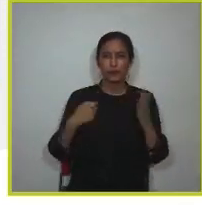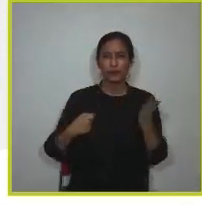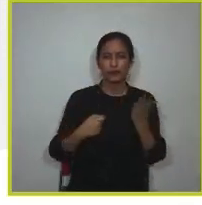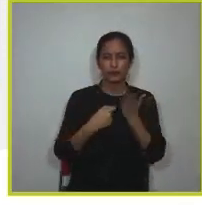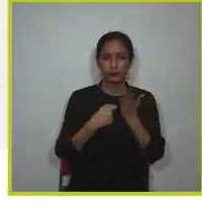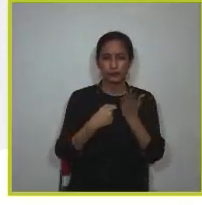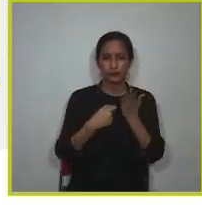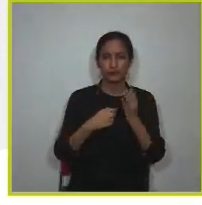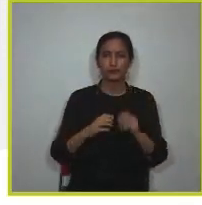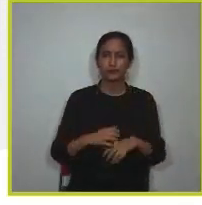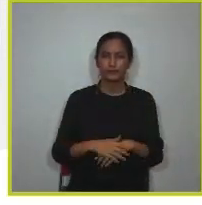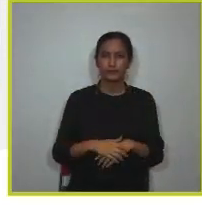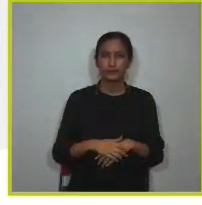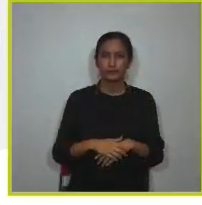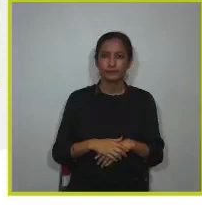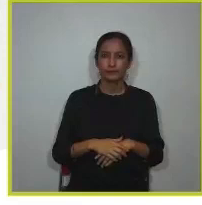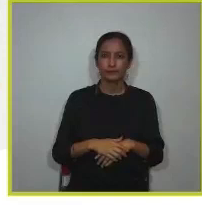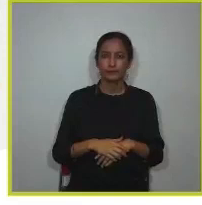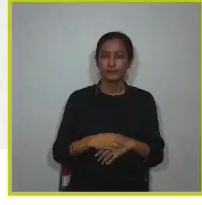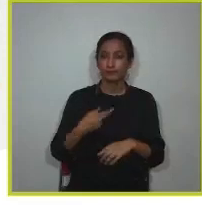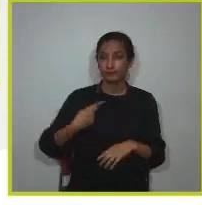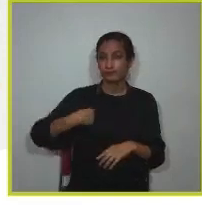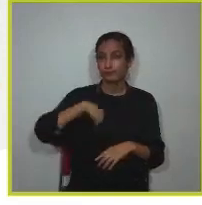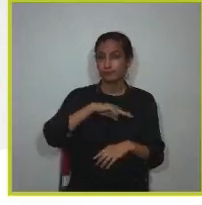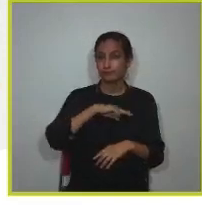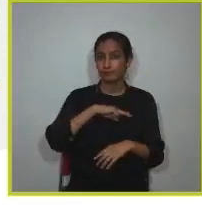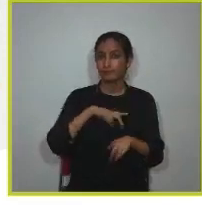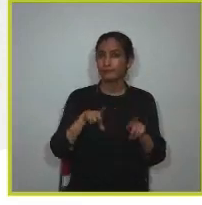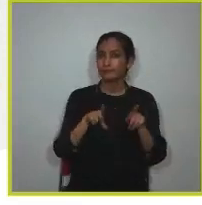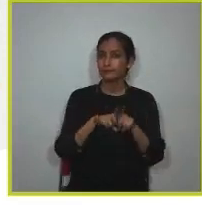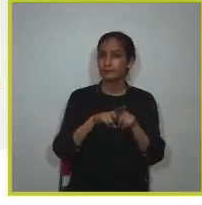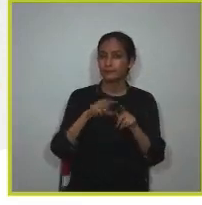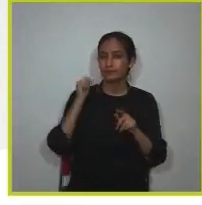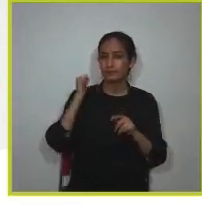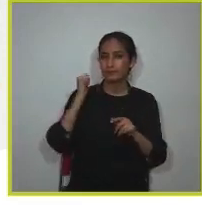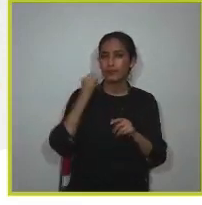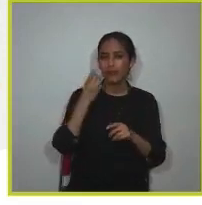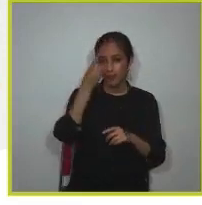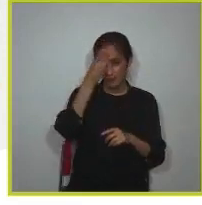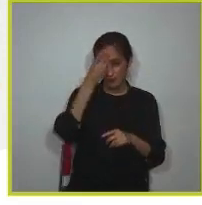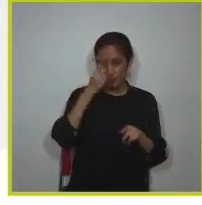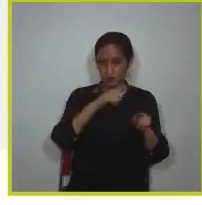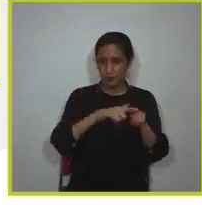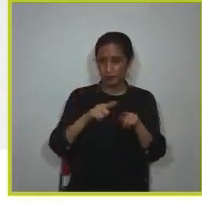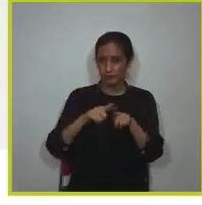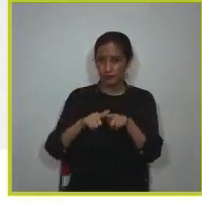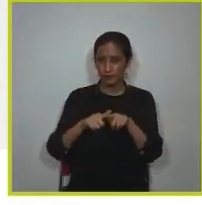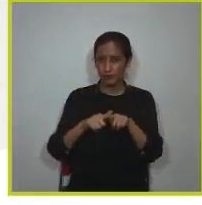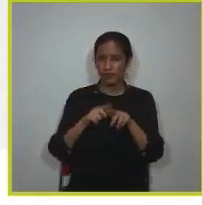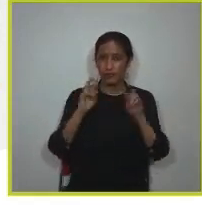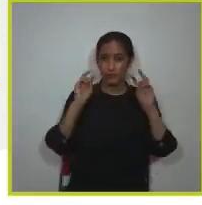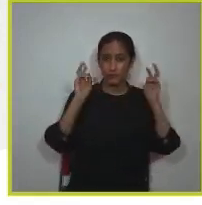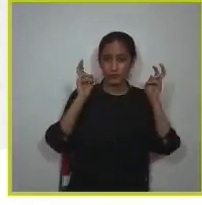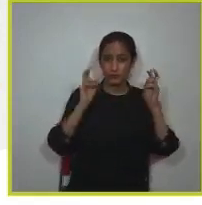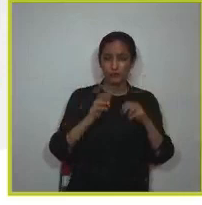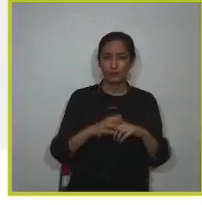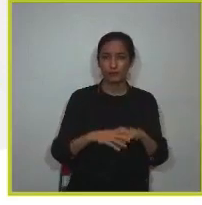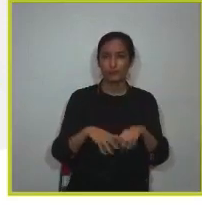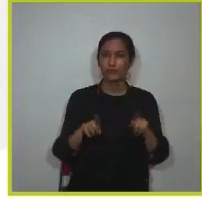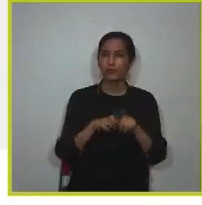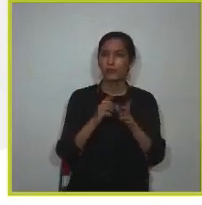no para nosotros democratizar la toma de decisiones sobre sobre estos temas